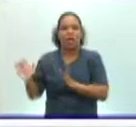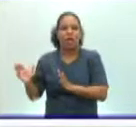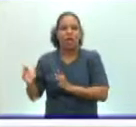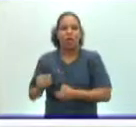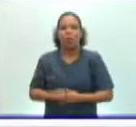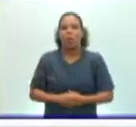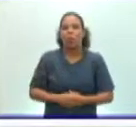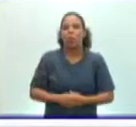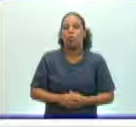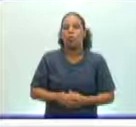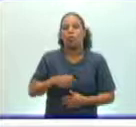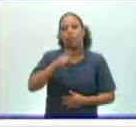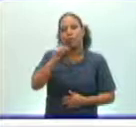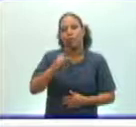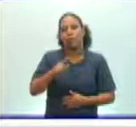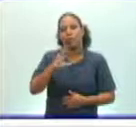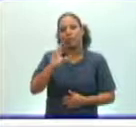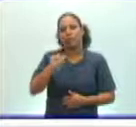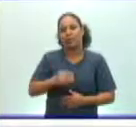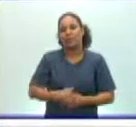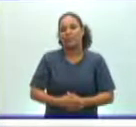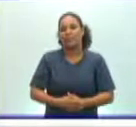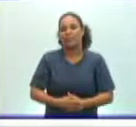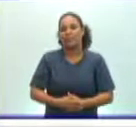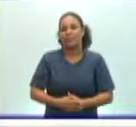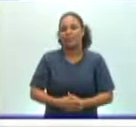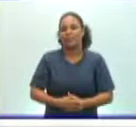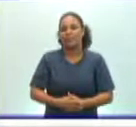los incisos.